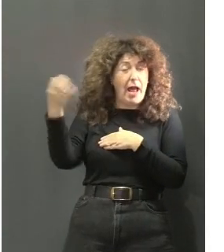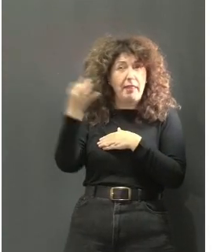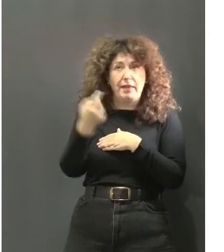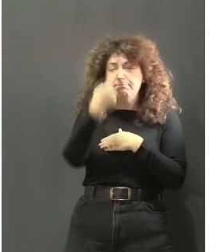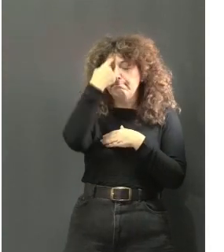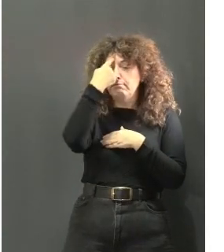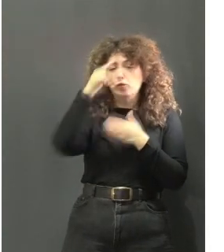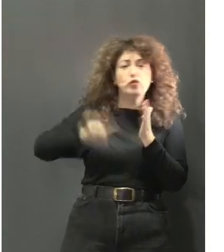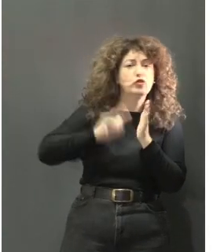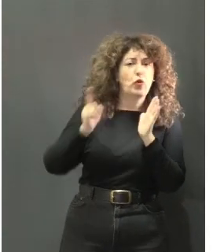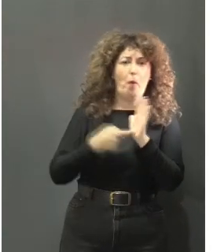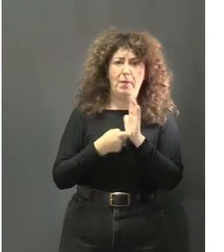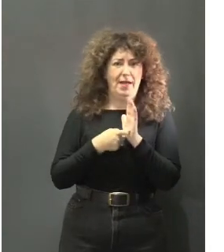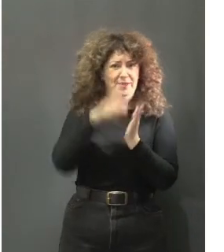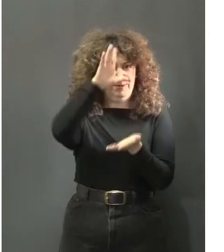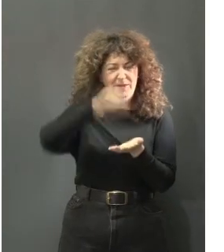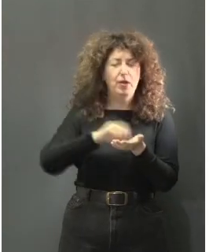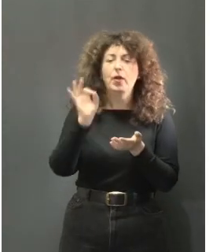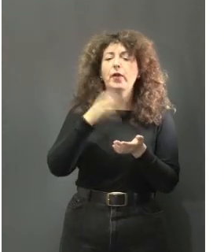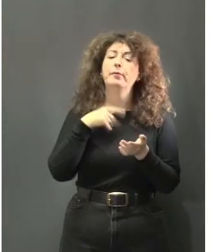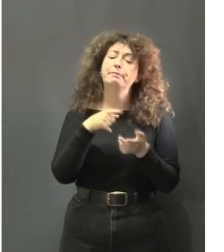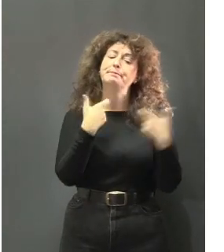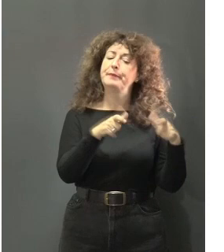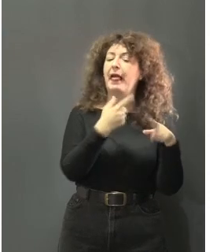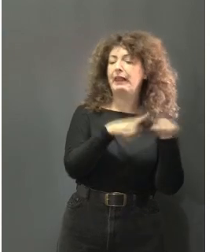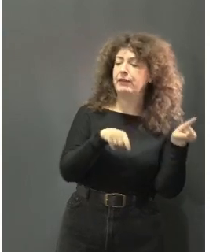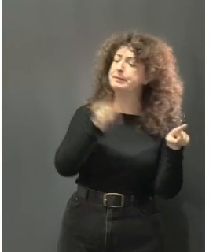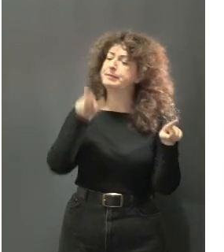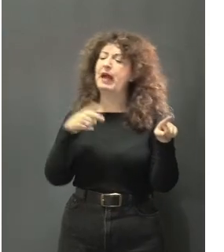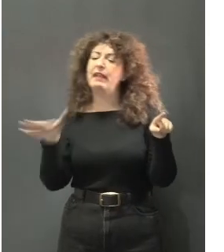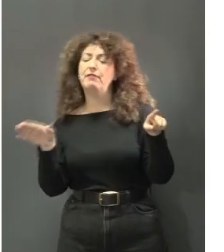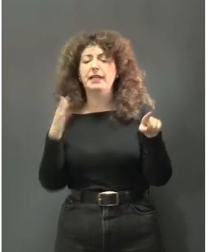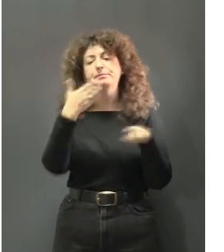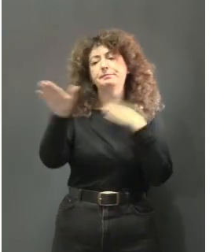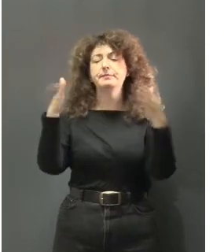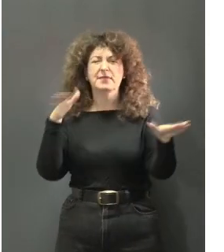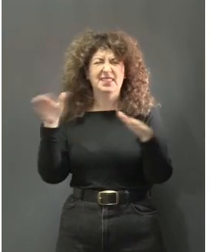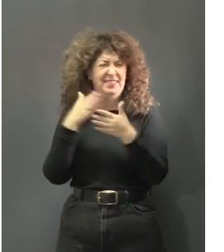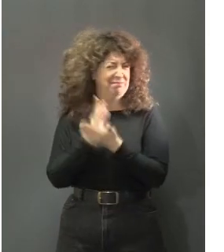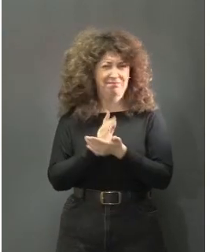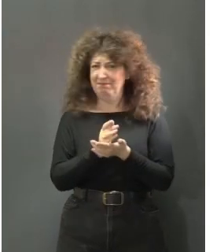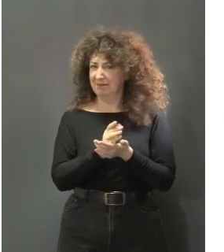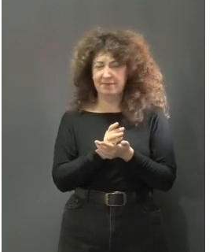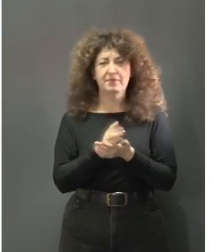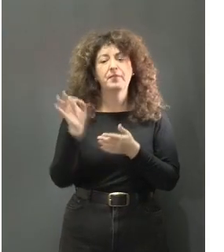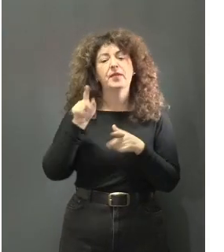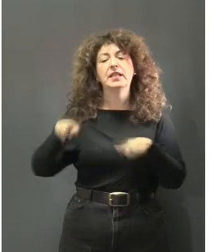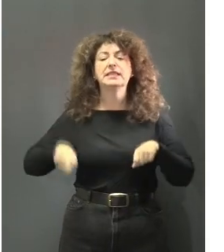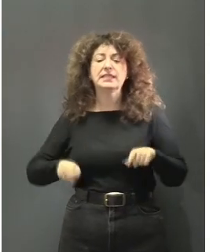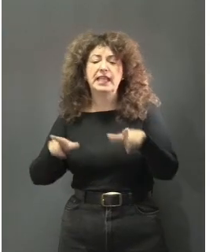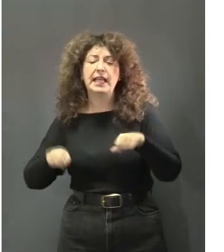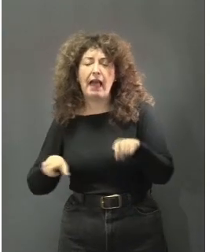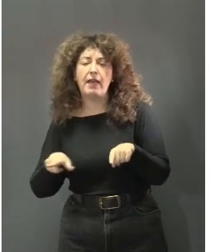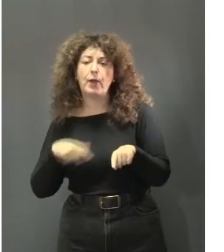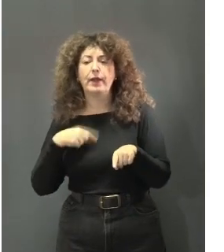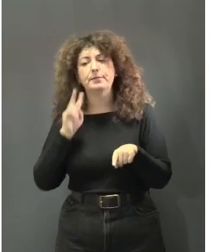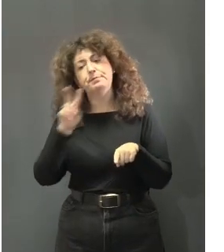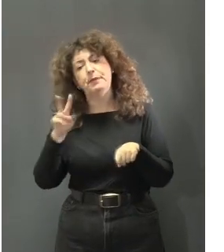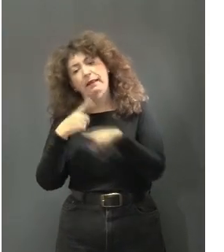todo. No puedes diferenciar o separar si tengo una silla de ruedas o si